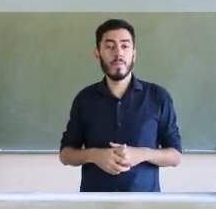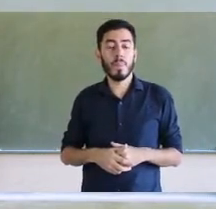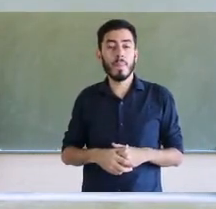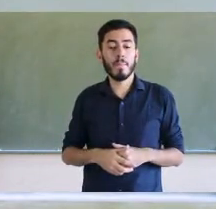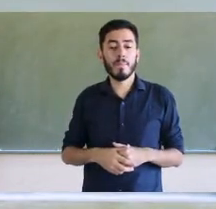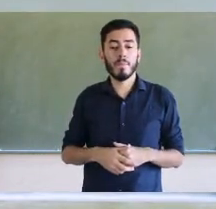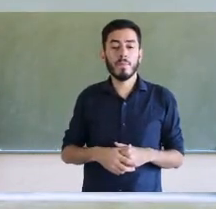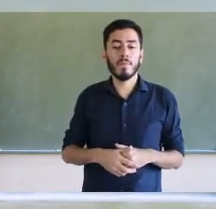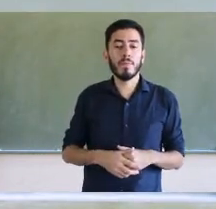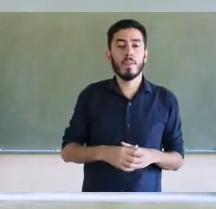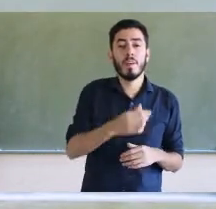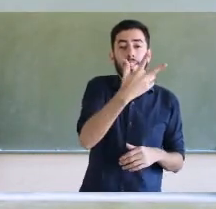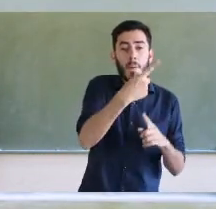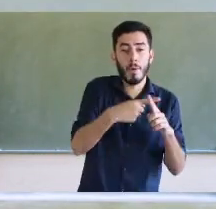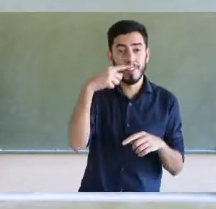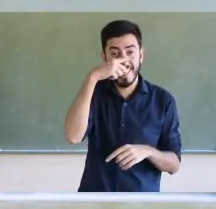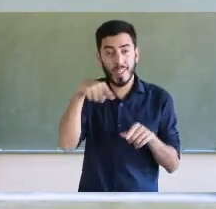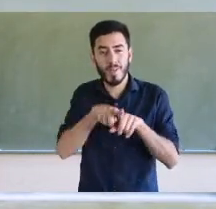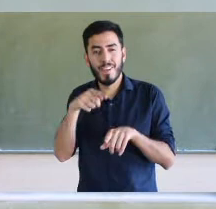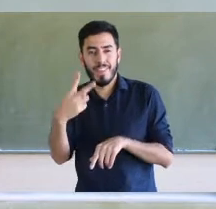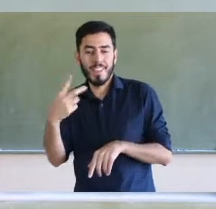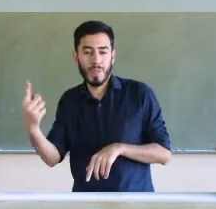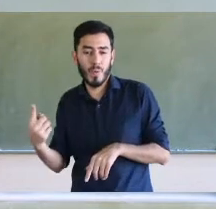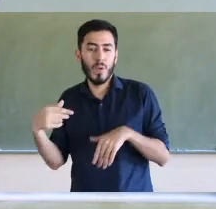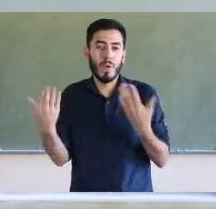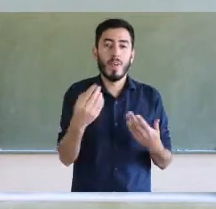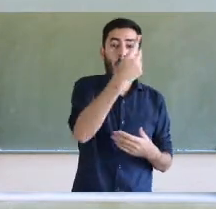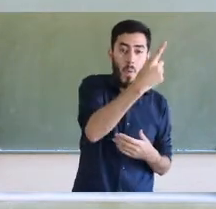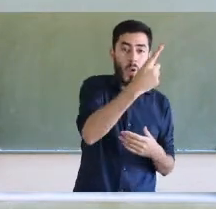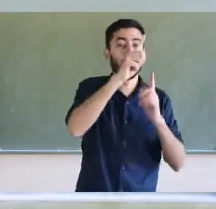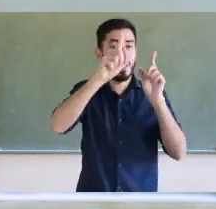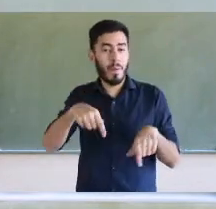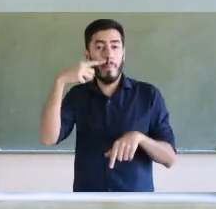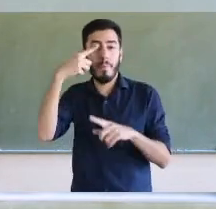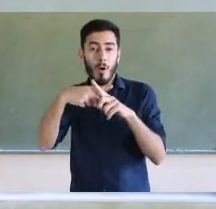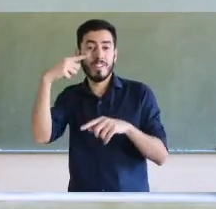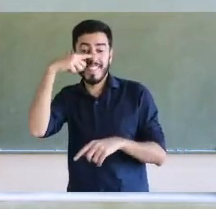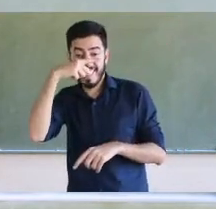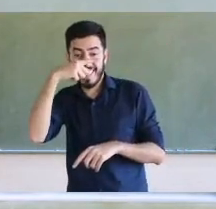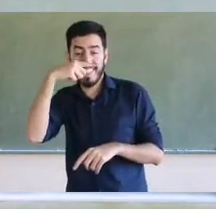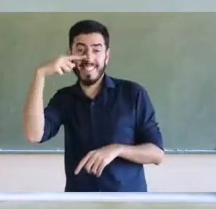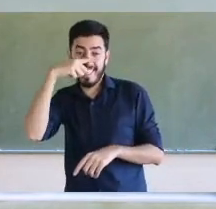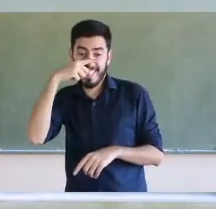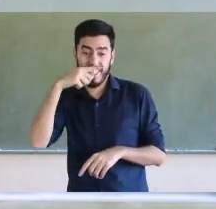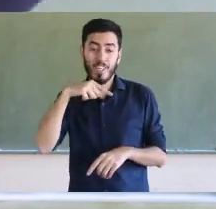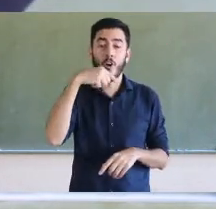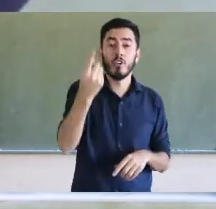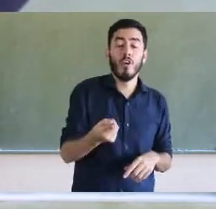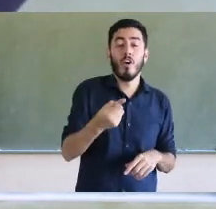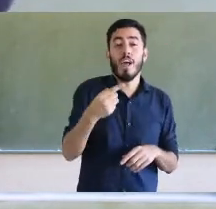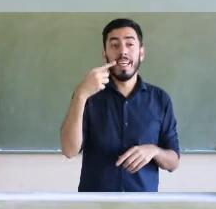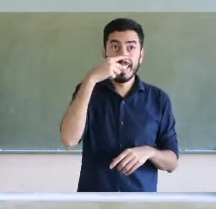3 por 7, 21. Entonces al 1 también lo multiplico por 7. Al 7 lo multipliqué por 3